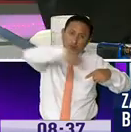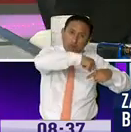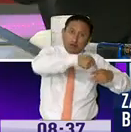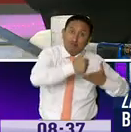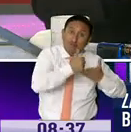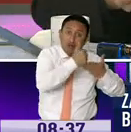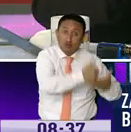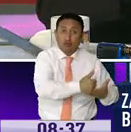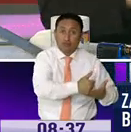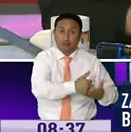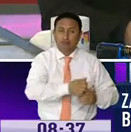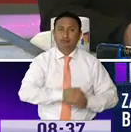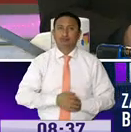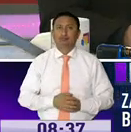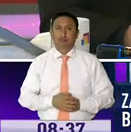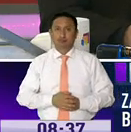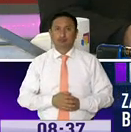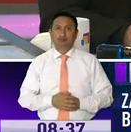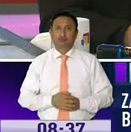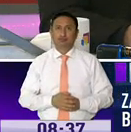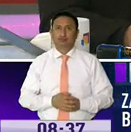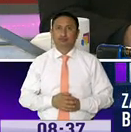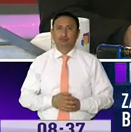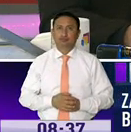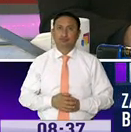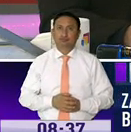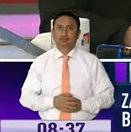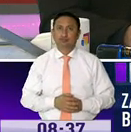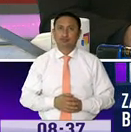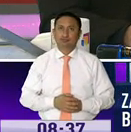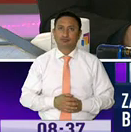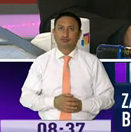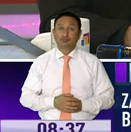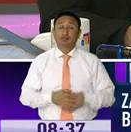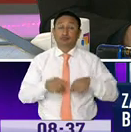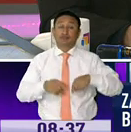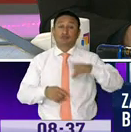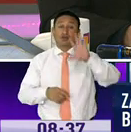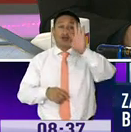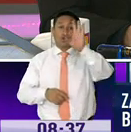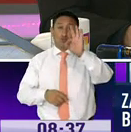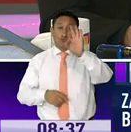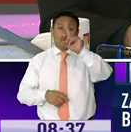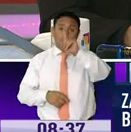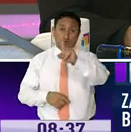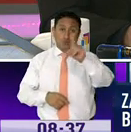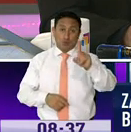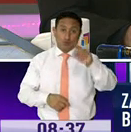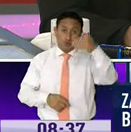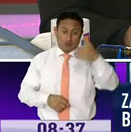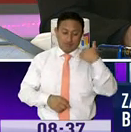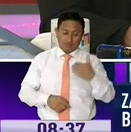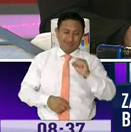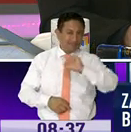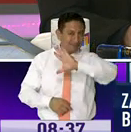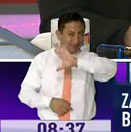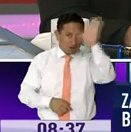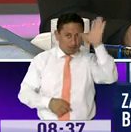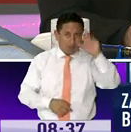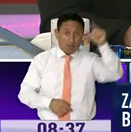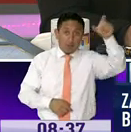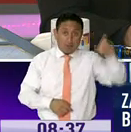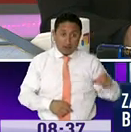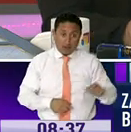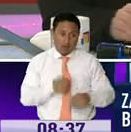los que inmediatamente responden? A ver, Roberto, nosotros con el 911 tenemos un protocolo absolutamente claro. Si es que una persona